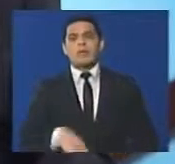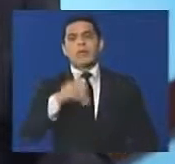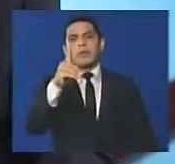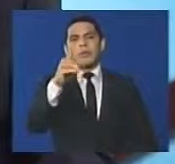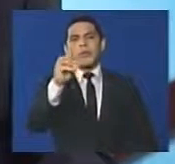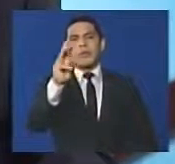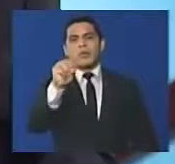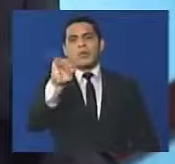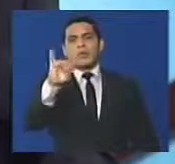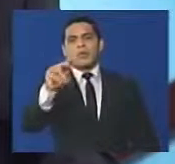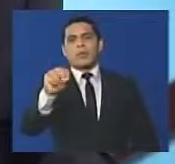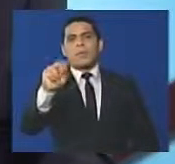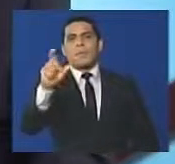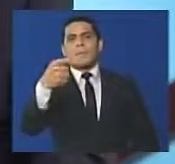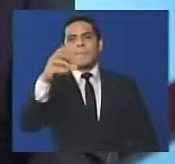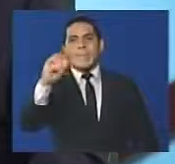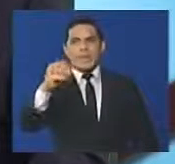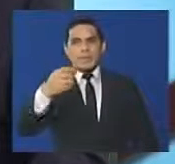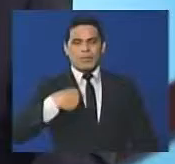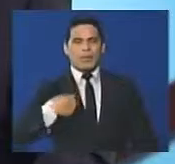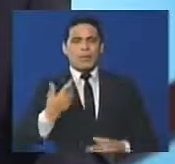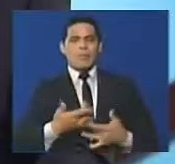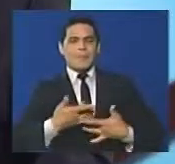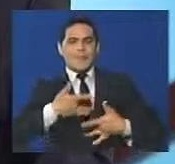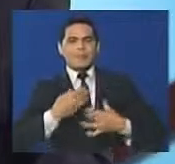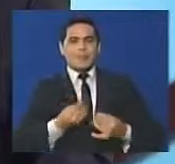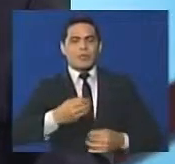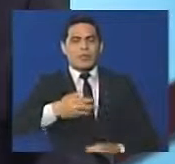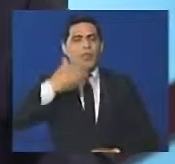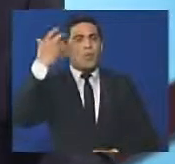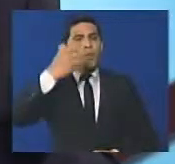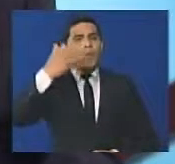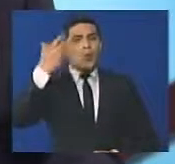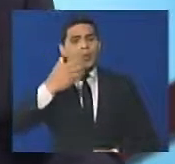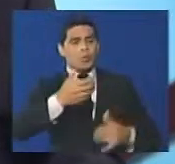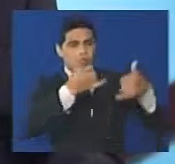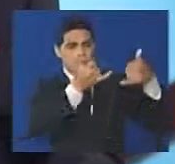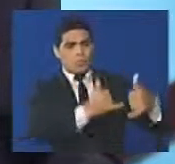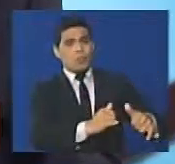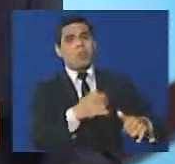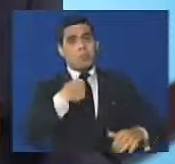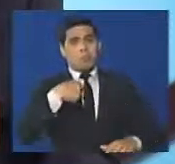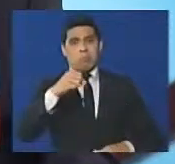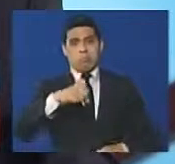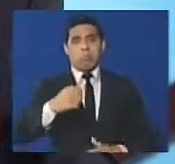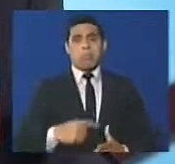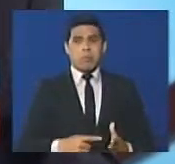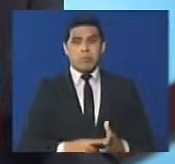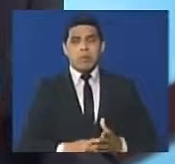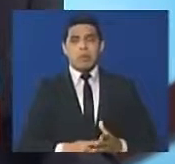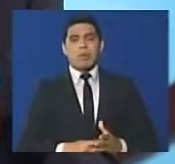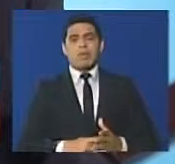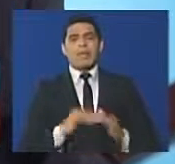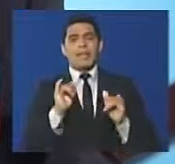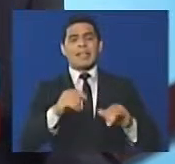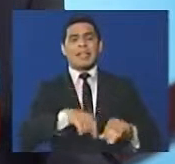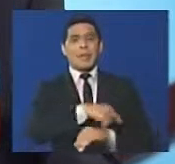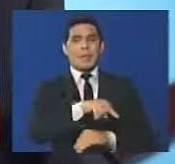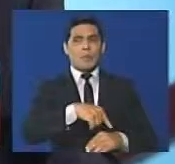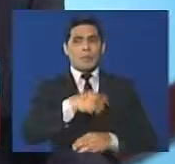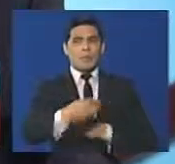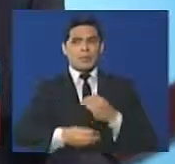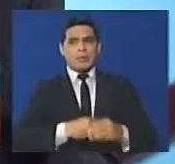que yo me siento muy orgulloso porque es un músico extraordinario que actualmente hace